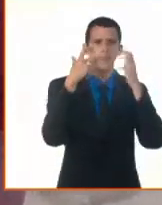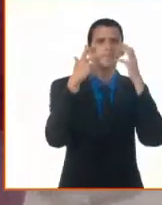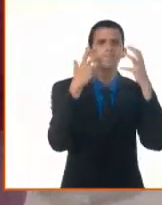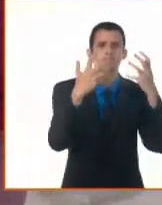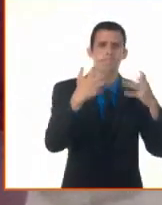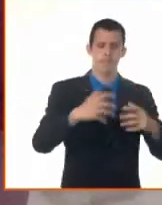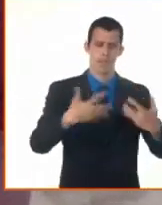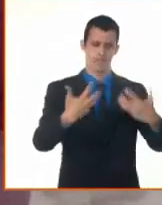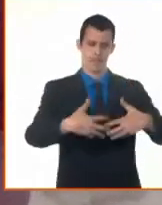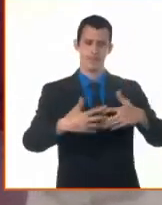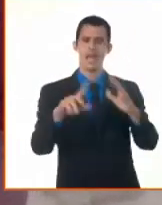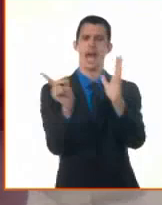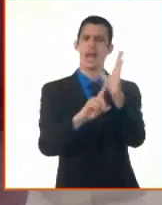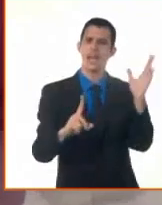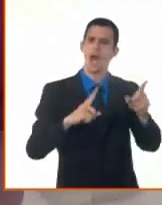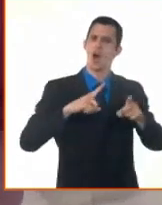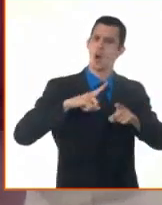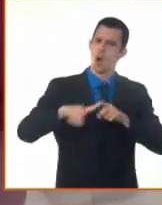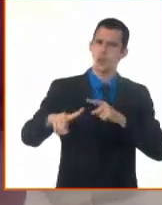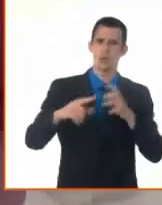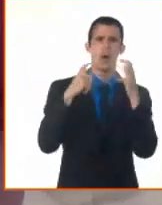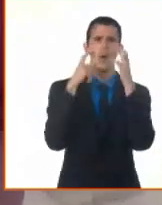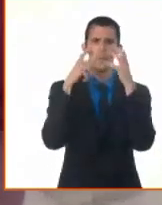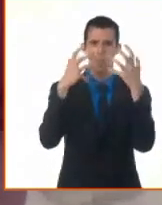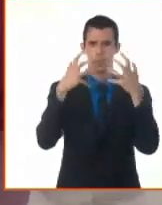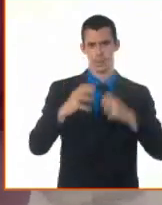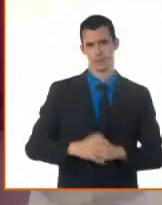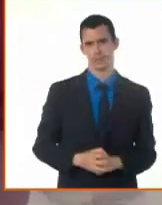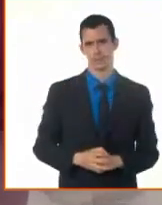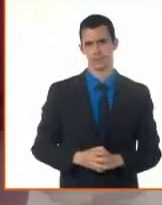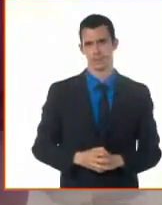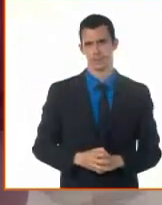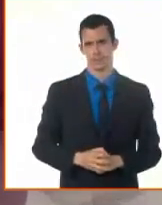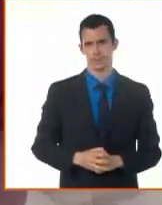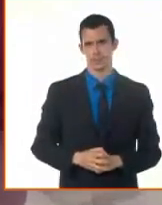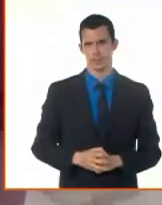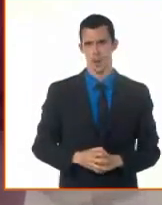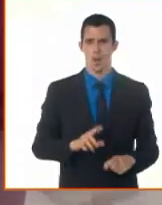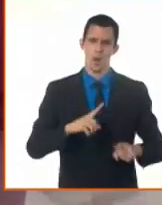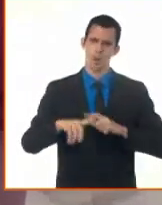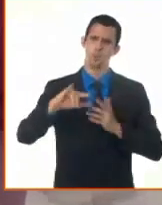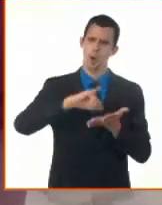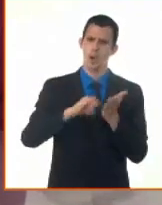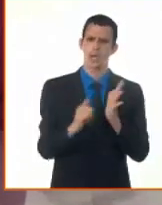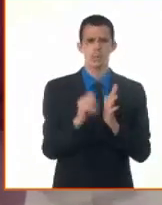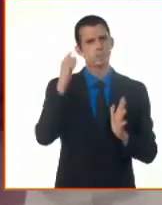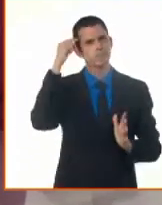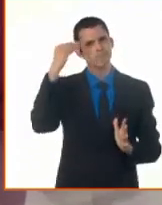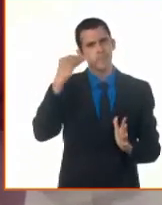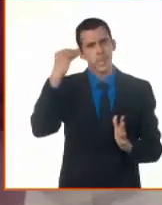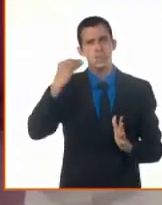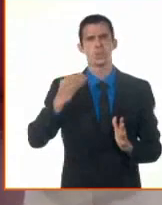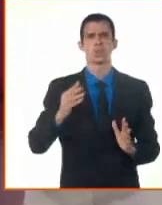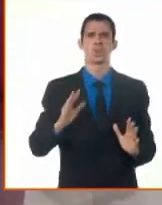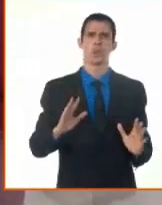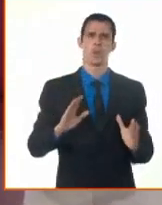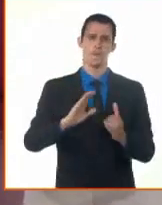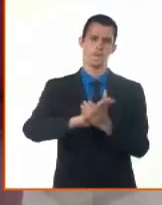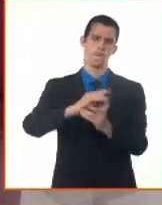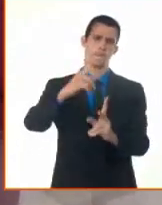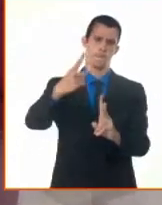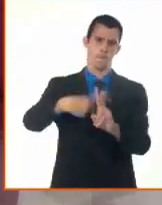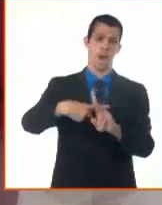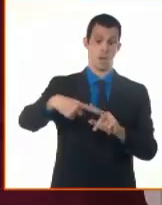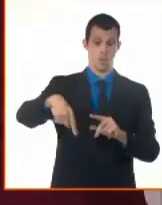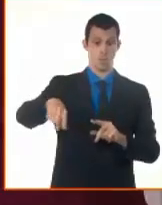que puedo pensar que estarían materializándose en la cita presencial de mayo Ahora